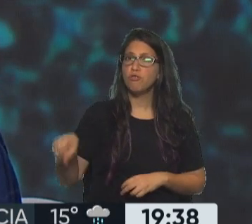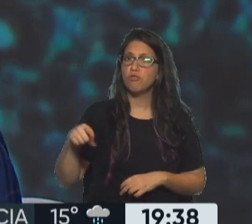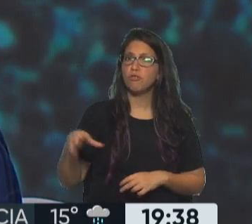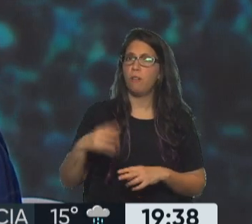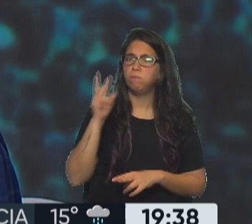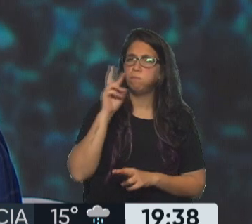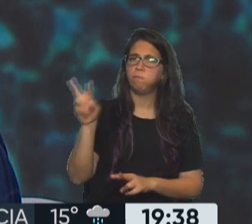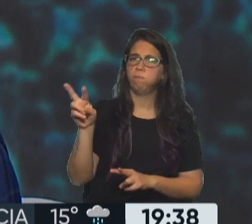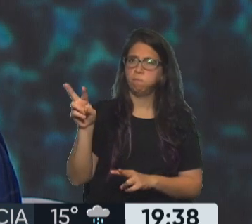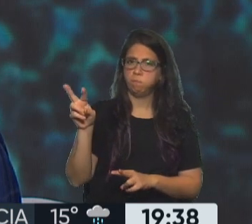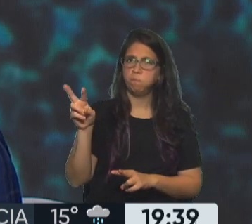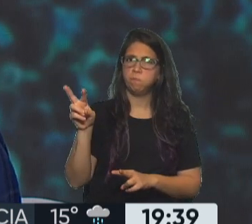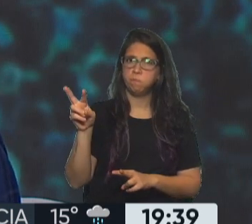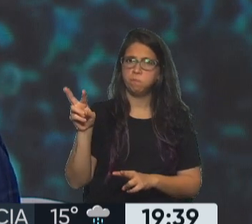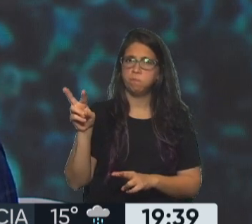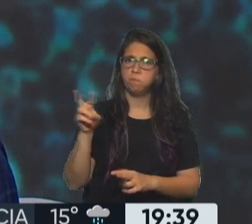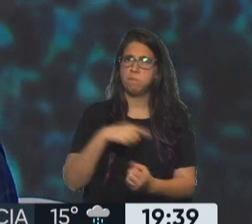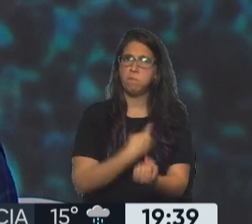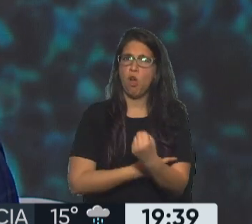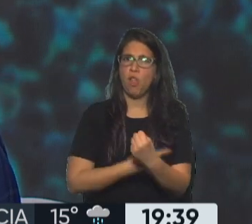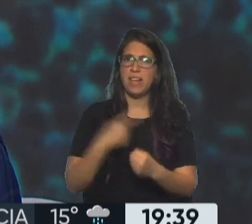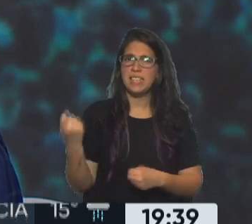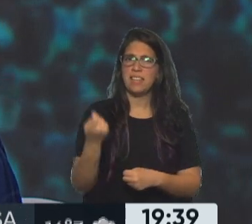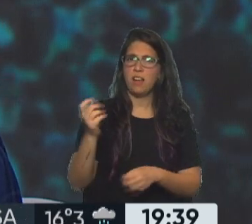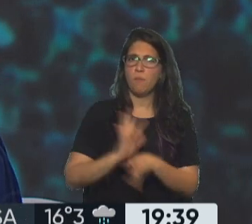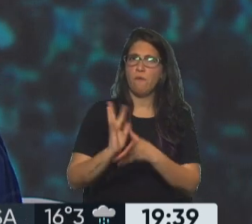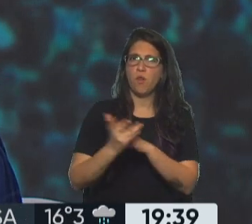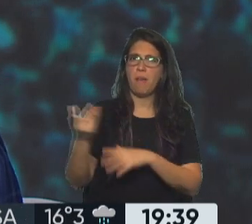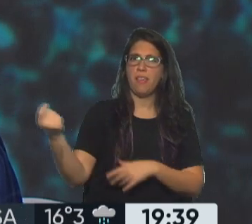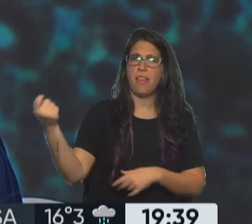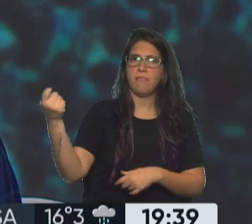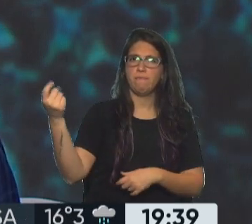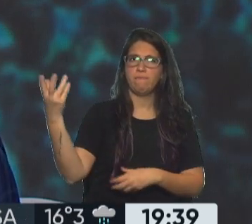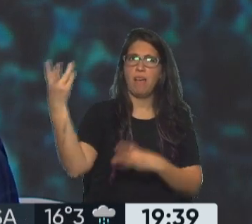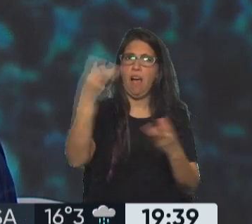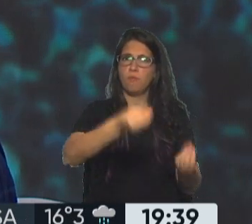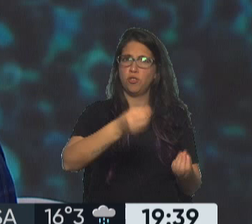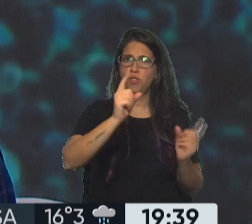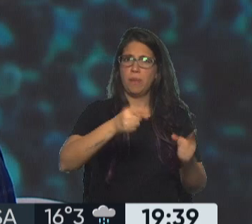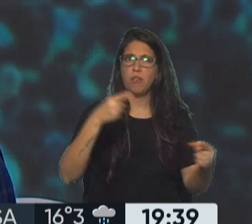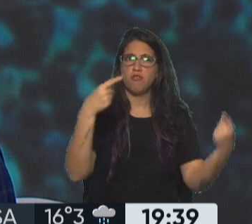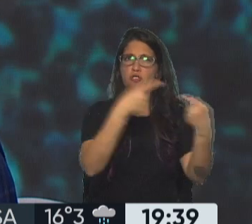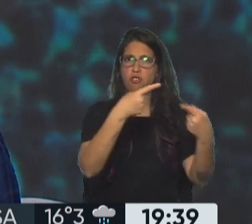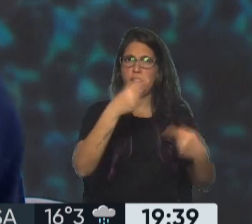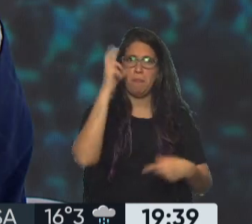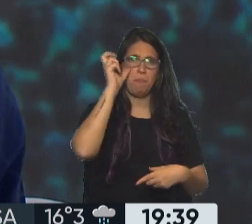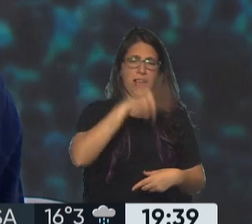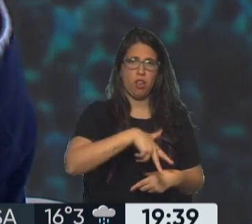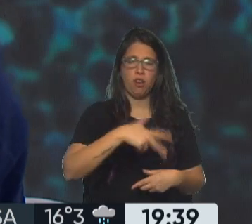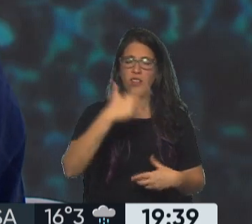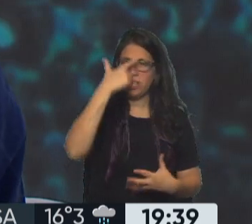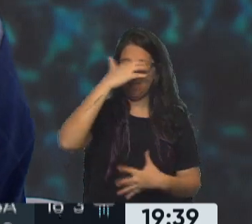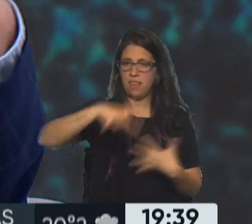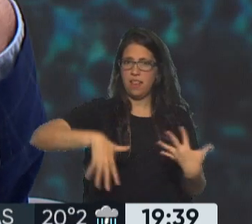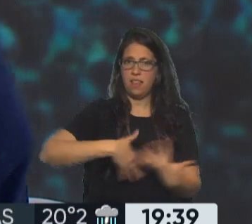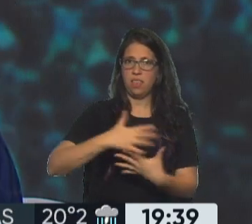vieron al poder sindical como colaboracionista en la década del 60 Tal contra cual. Perón. Entonces ahí se